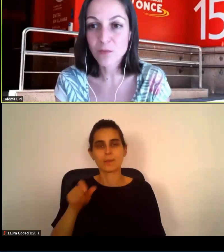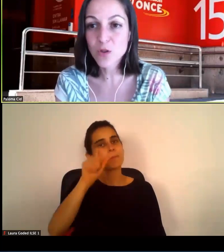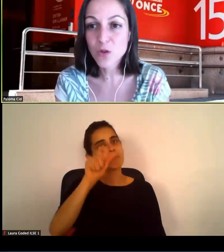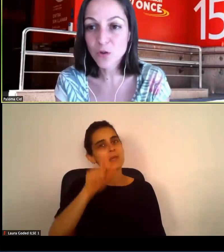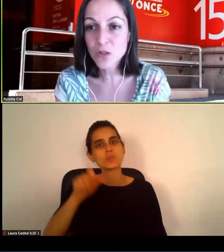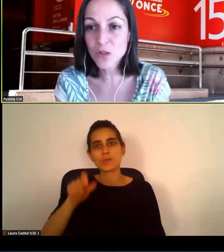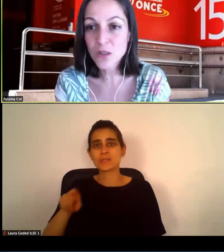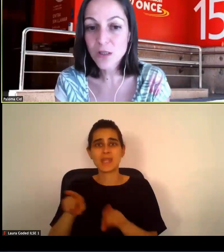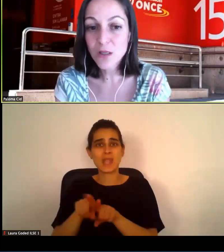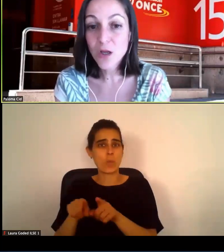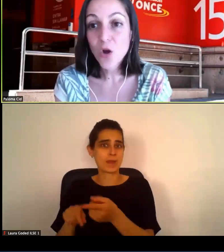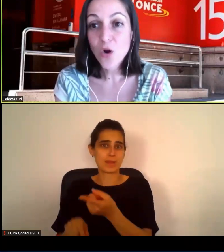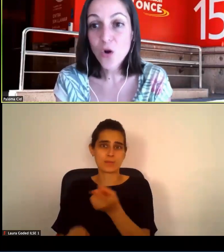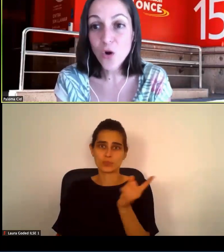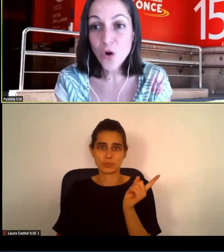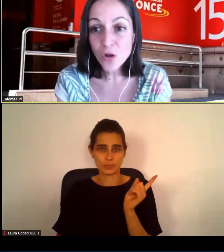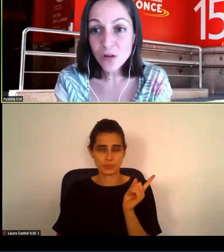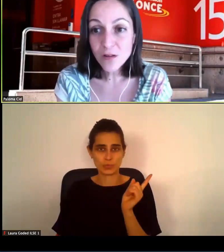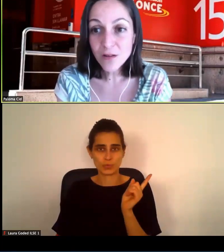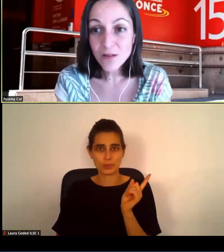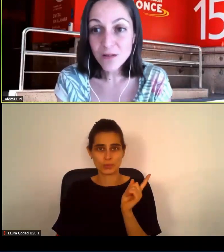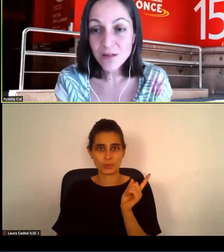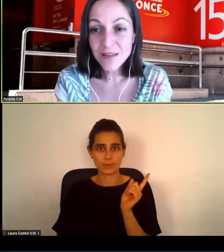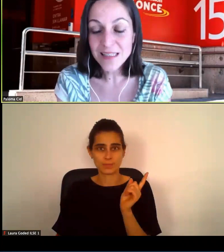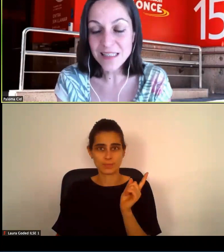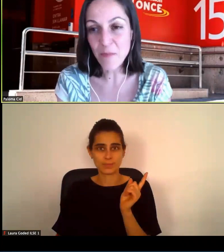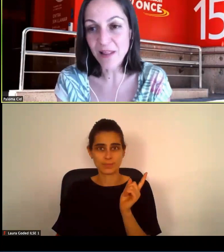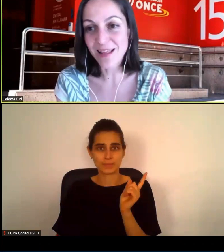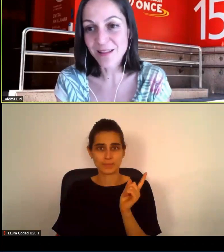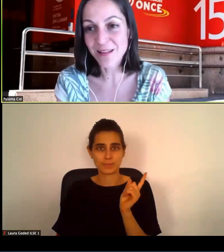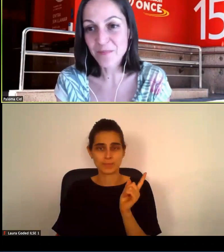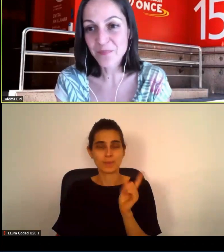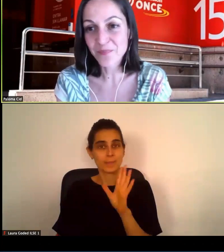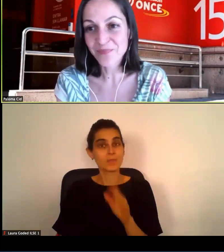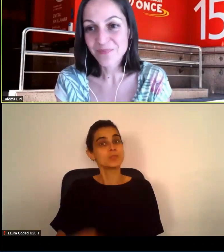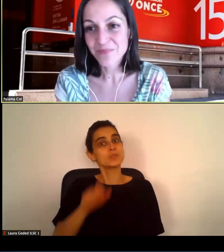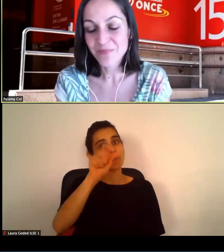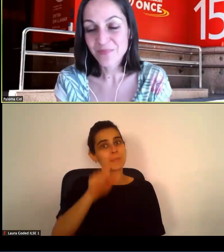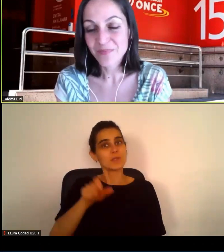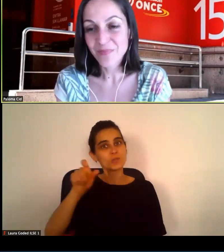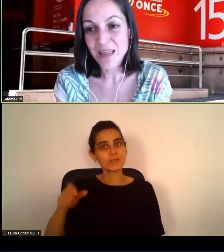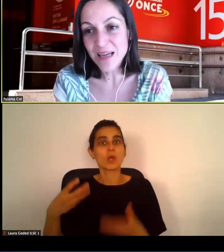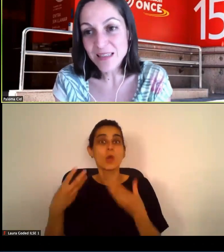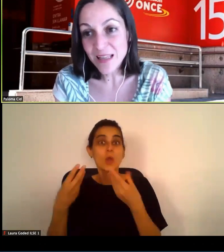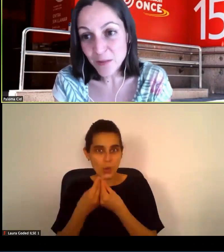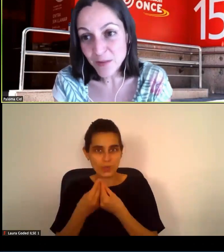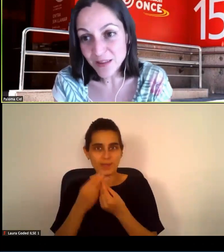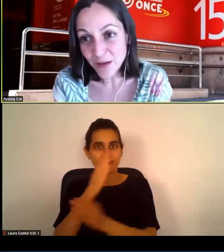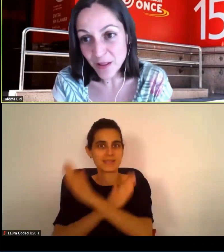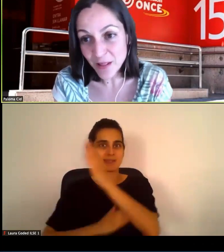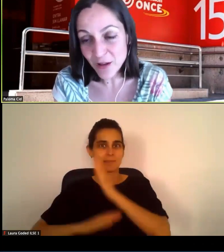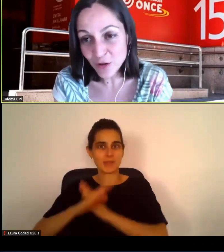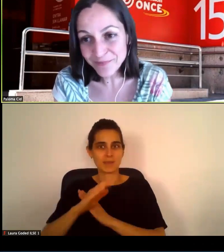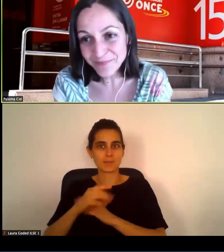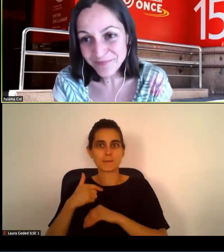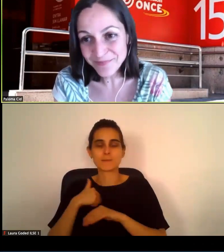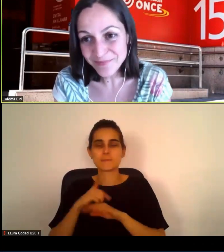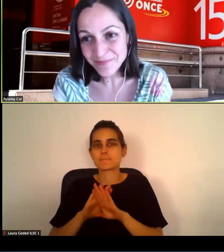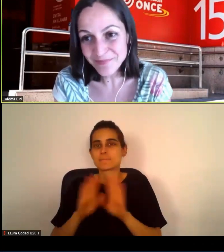que vosotros, con discapacidad. Y hasta aquí mi